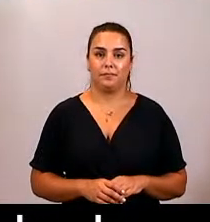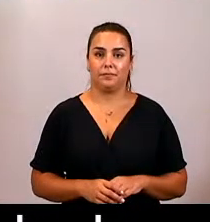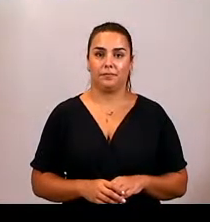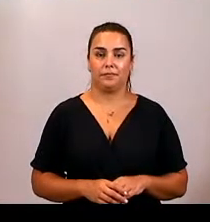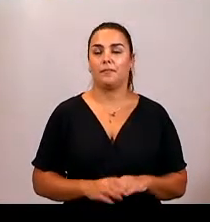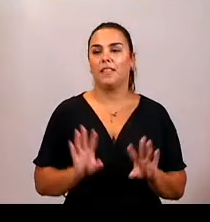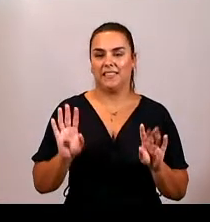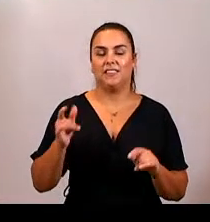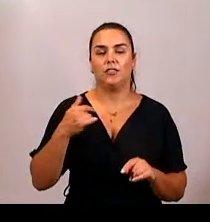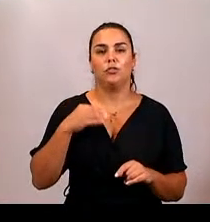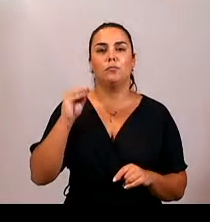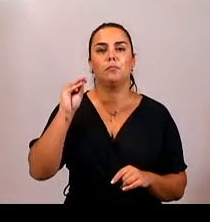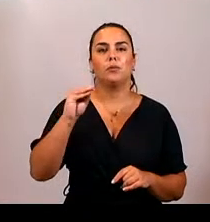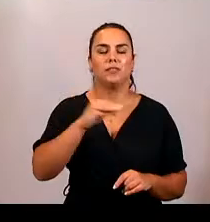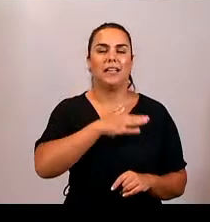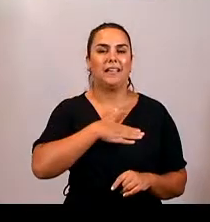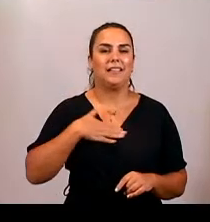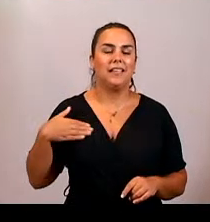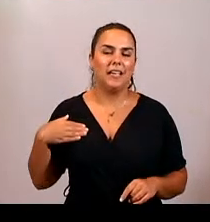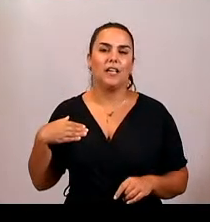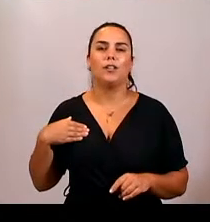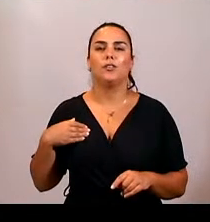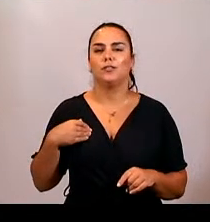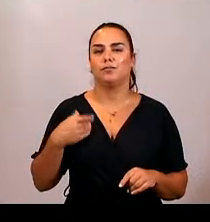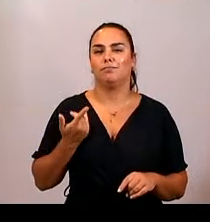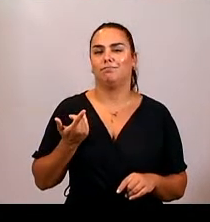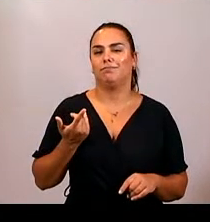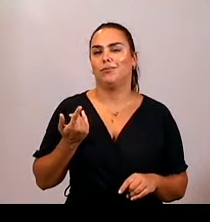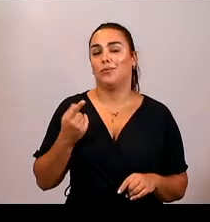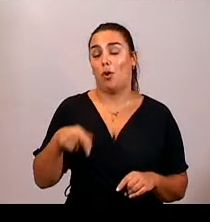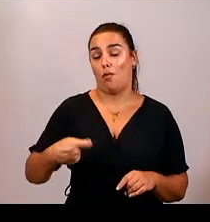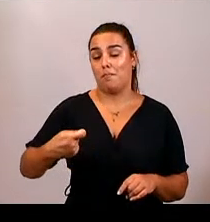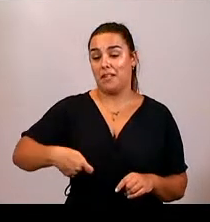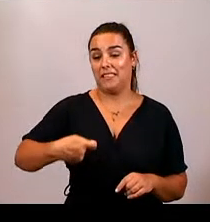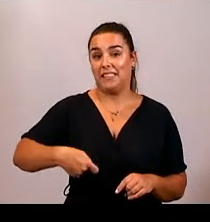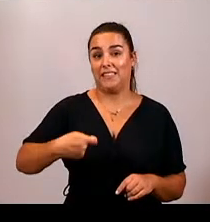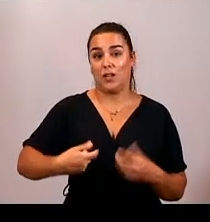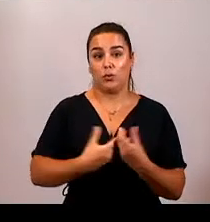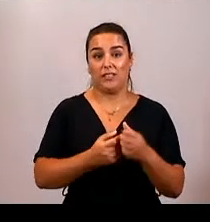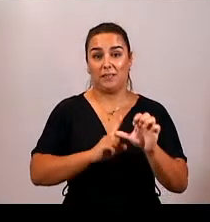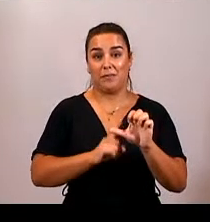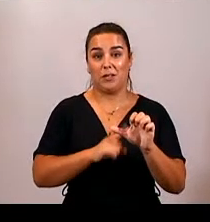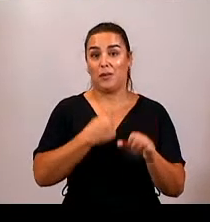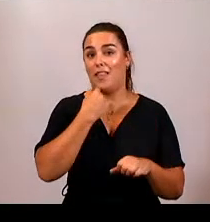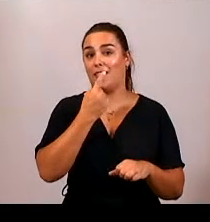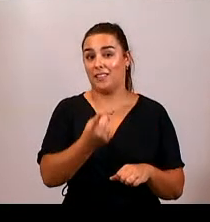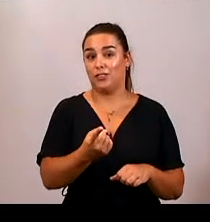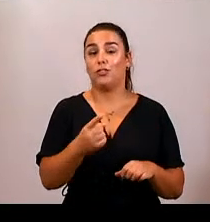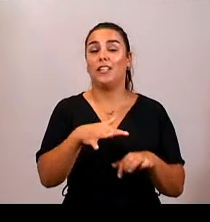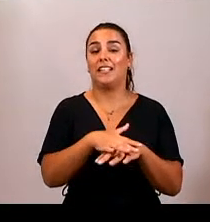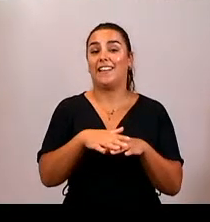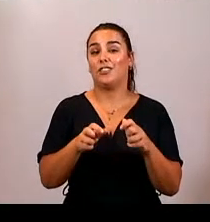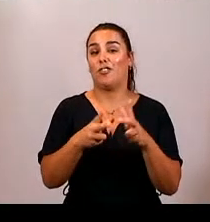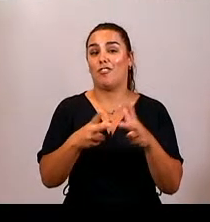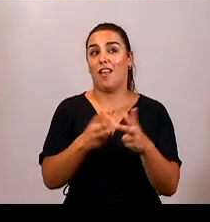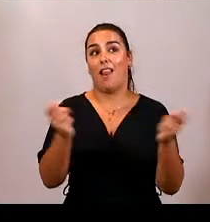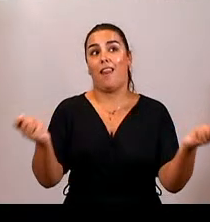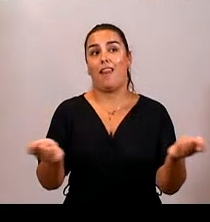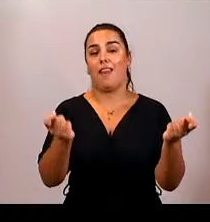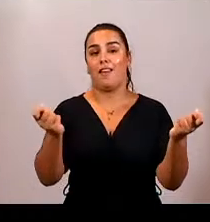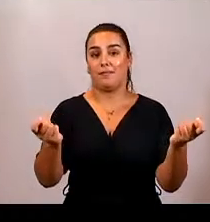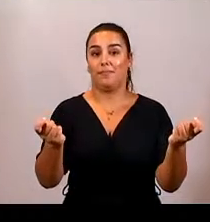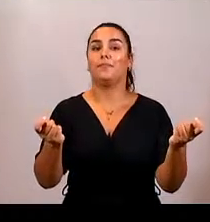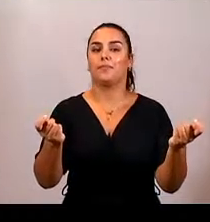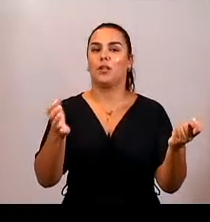Sí, yo quería preguntarle por una referencia que hace hoy la presidenta de la Junta en una red social respecto a